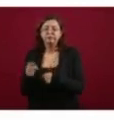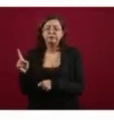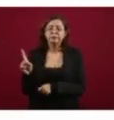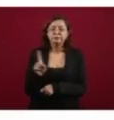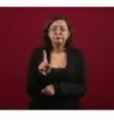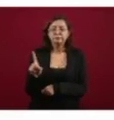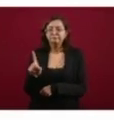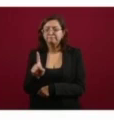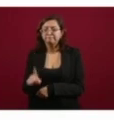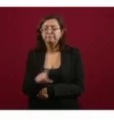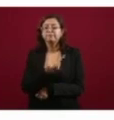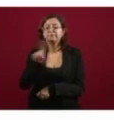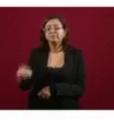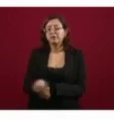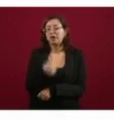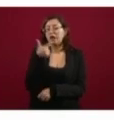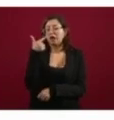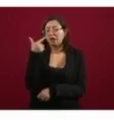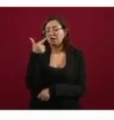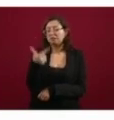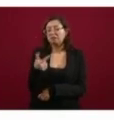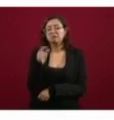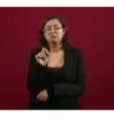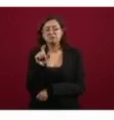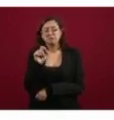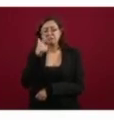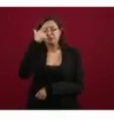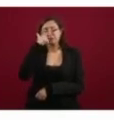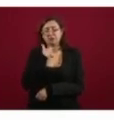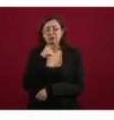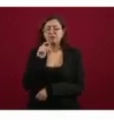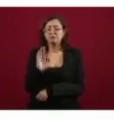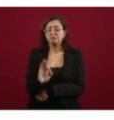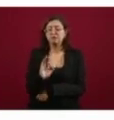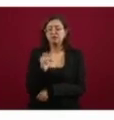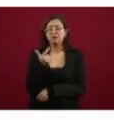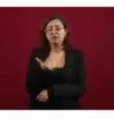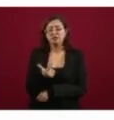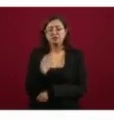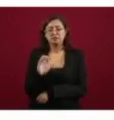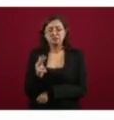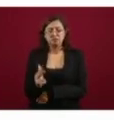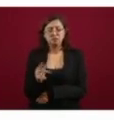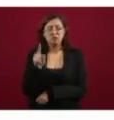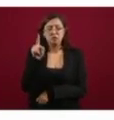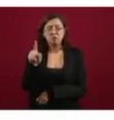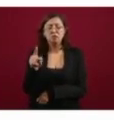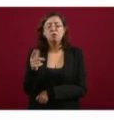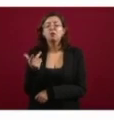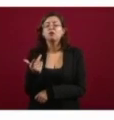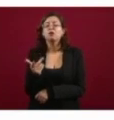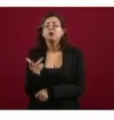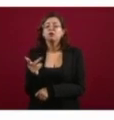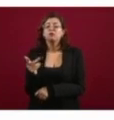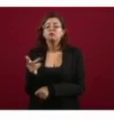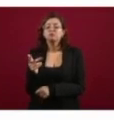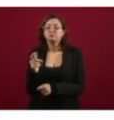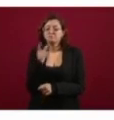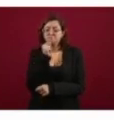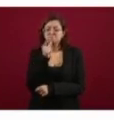las 19:20, la Fiscalía General del Estado de Chihuahua envió